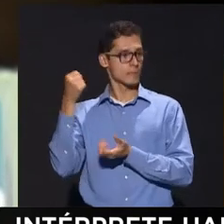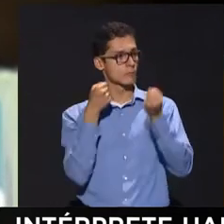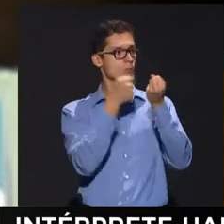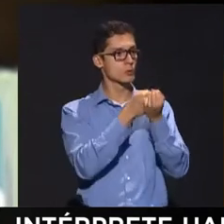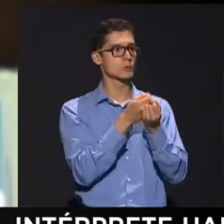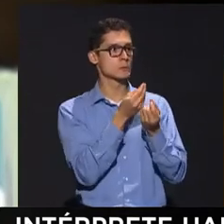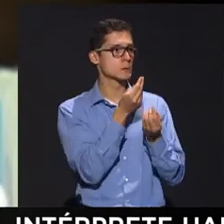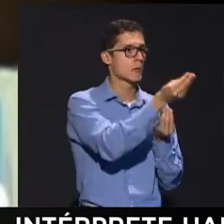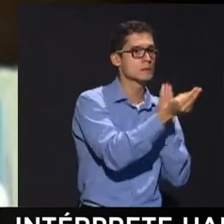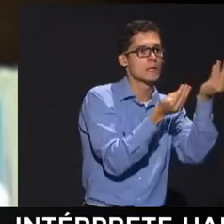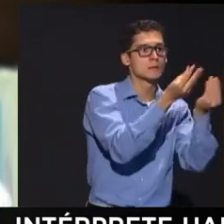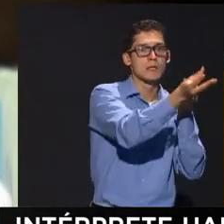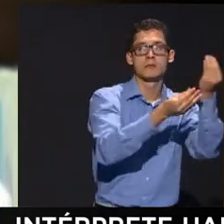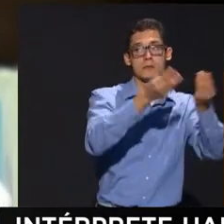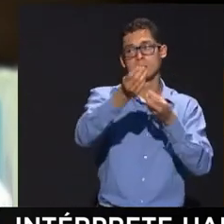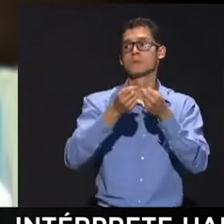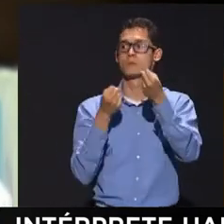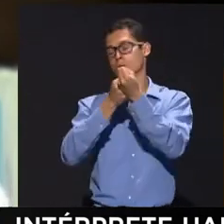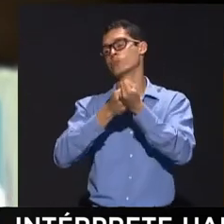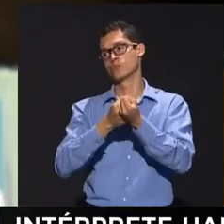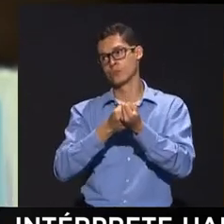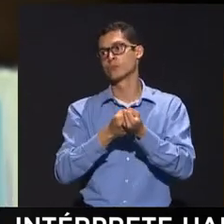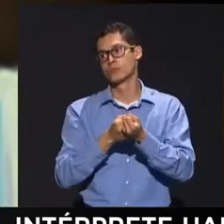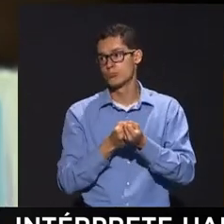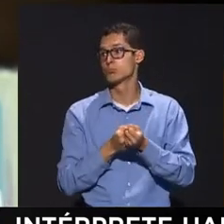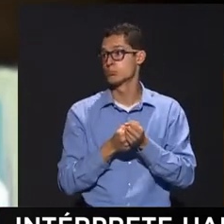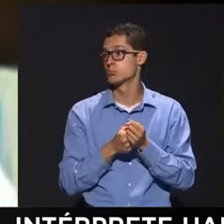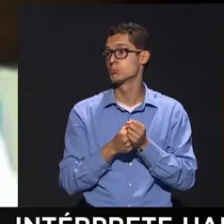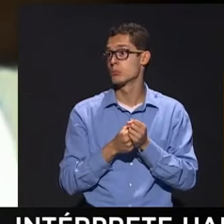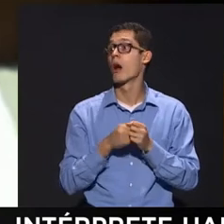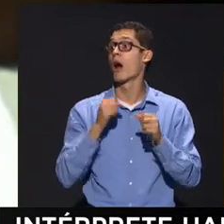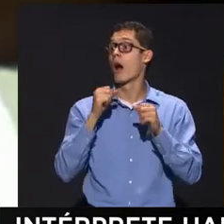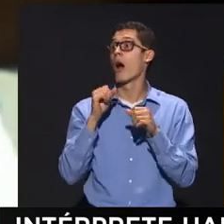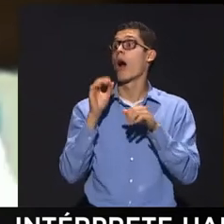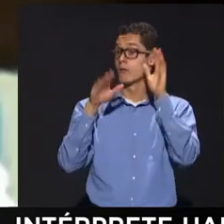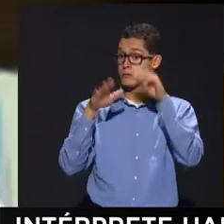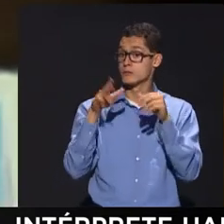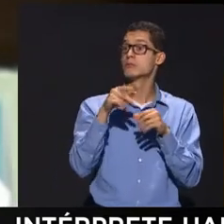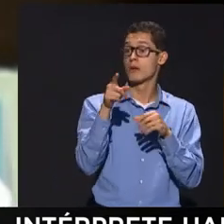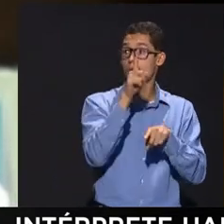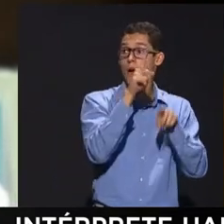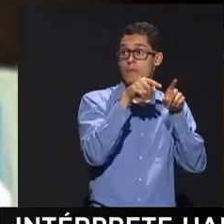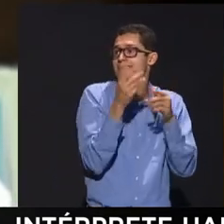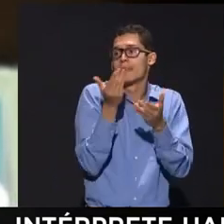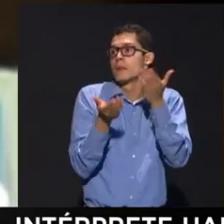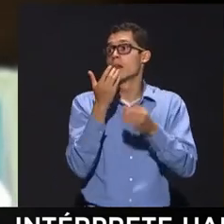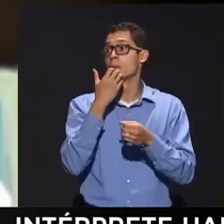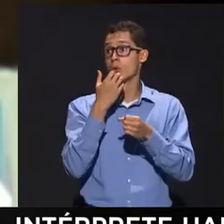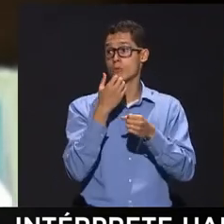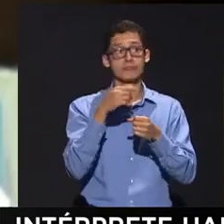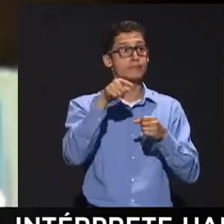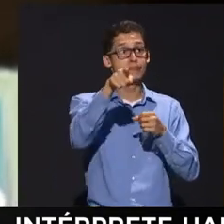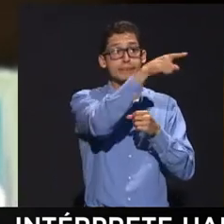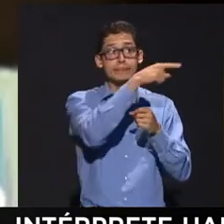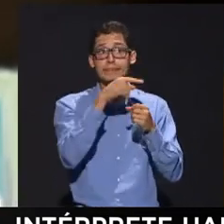e incluso puede encargarse de pago de los servicios públicos de toda su comunidad de acuerdo a su propio